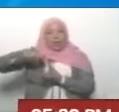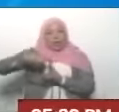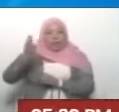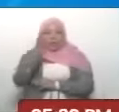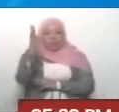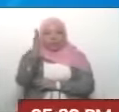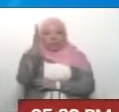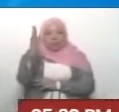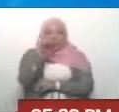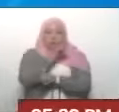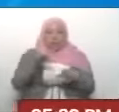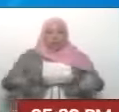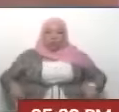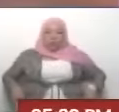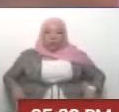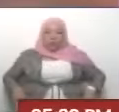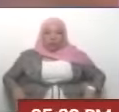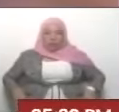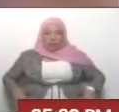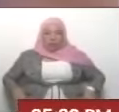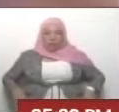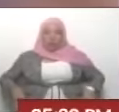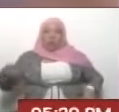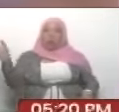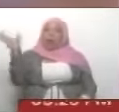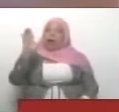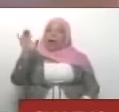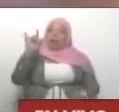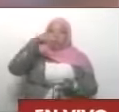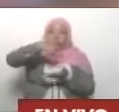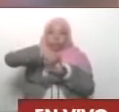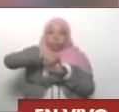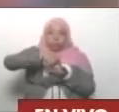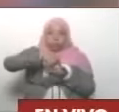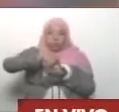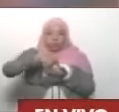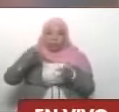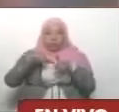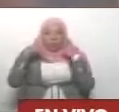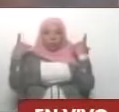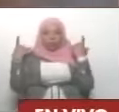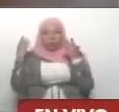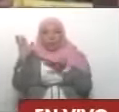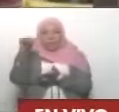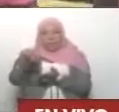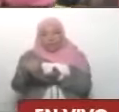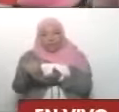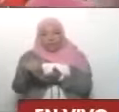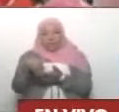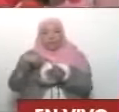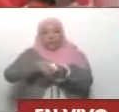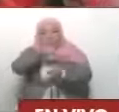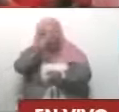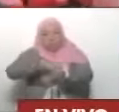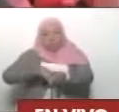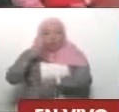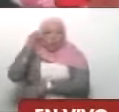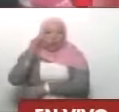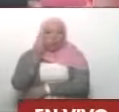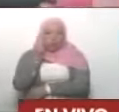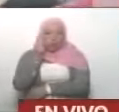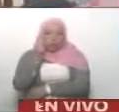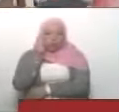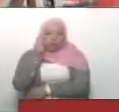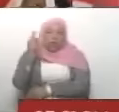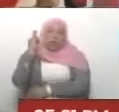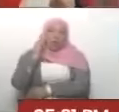de Portuguesa, de Carabobo, de Aragua, de La Guaira, de Miranda, de Anzoátegui, de Sucre, de Bolívar,